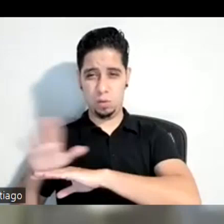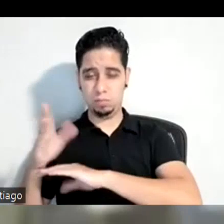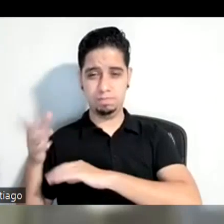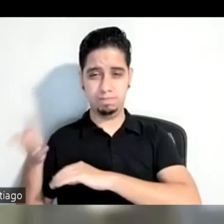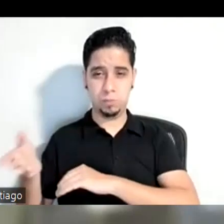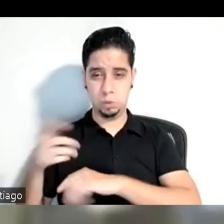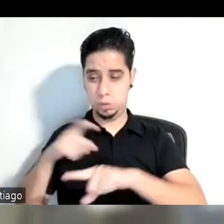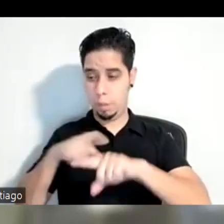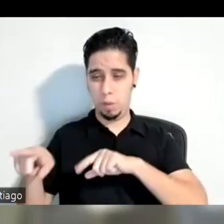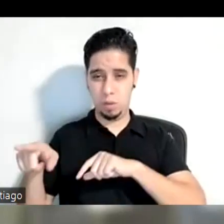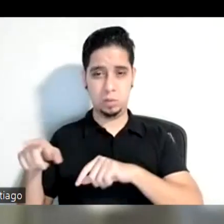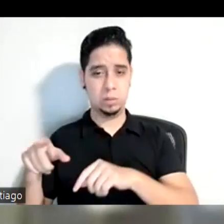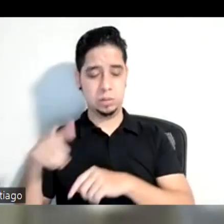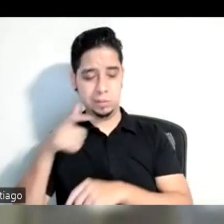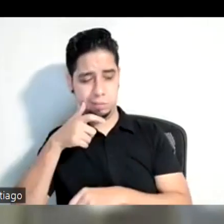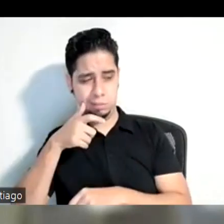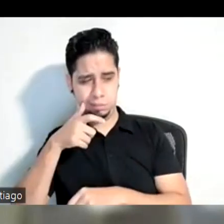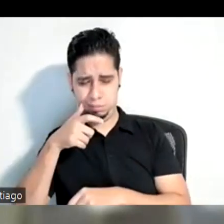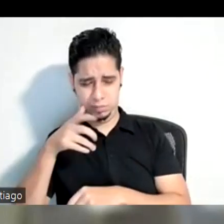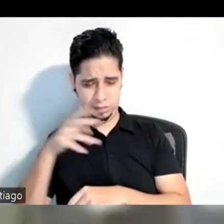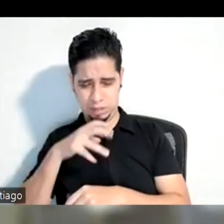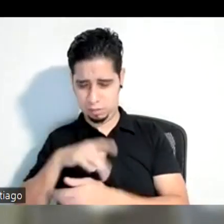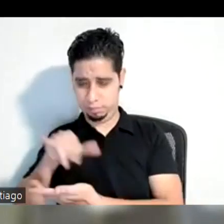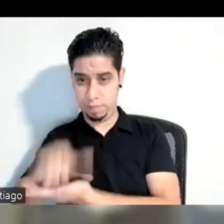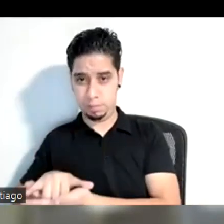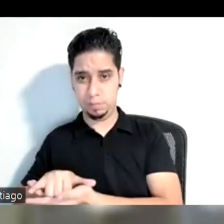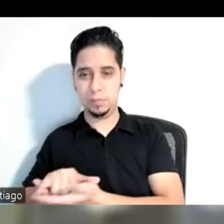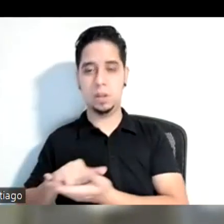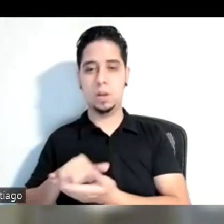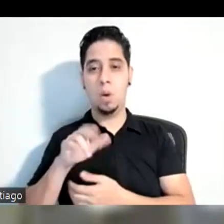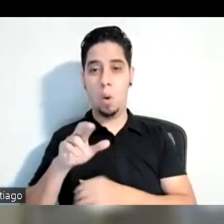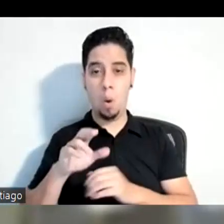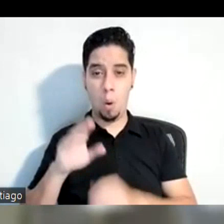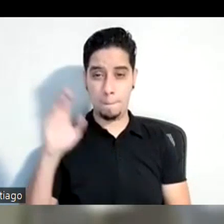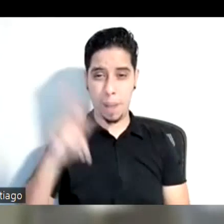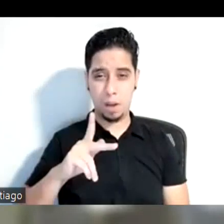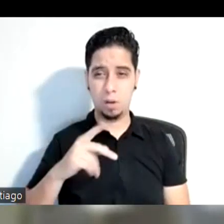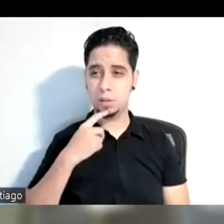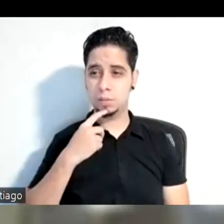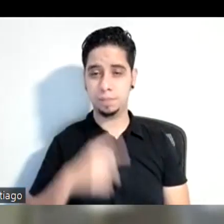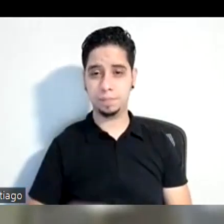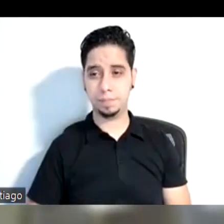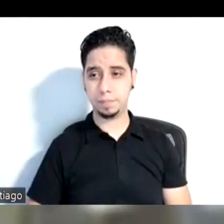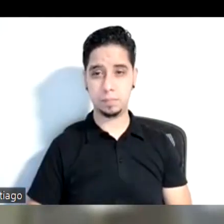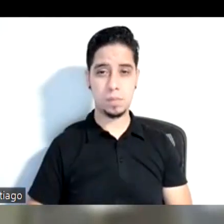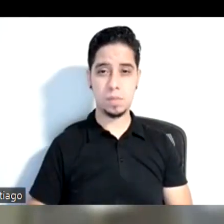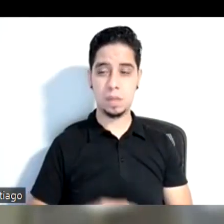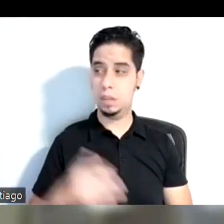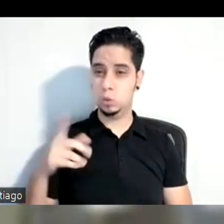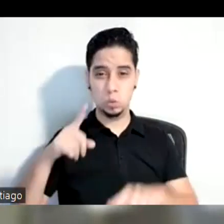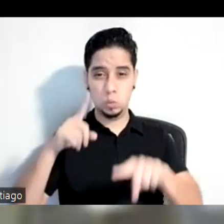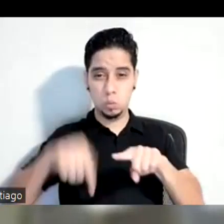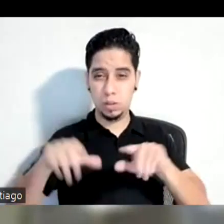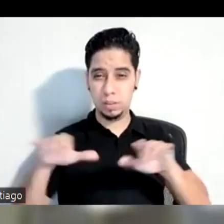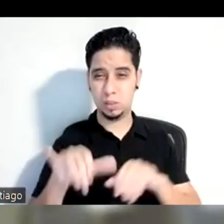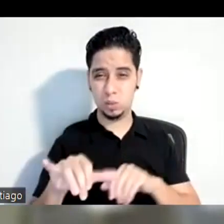tú estás llamando. Entonces te cuelgan la llamada. Otras veces pasa, por ejemplo, en el banco que te dicen, no puedo hacer esto, no puedo